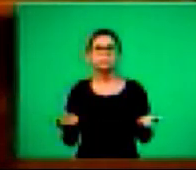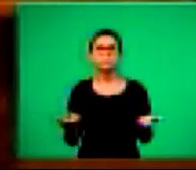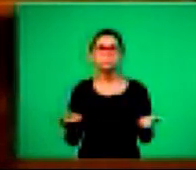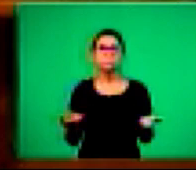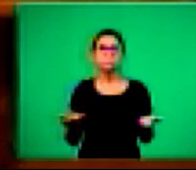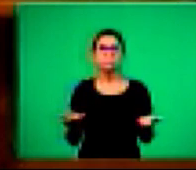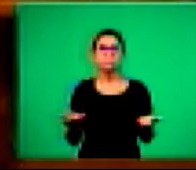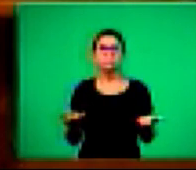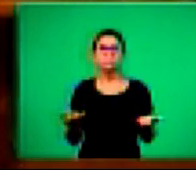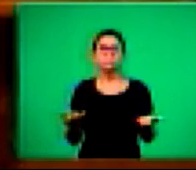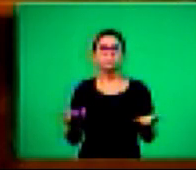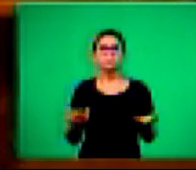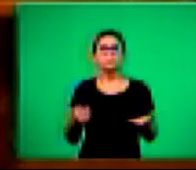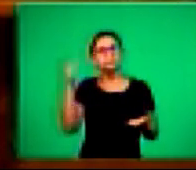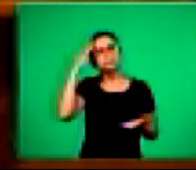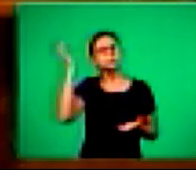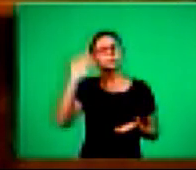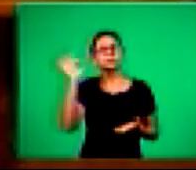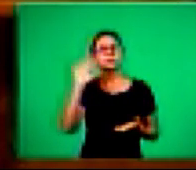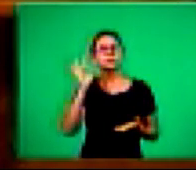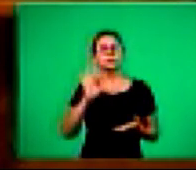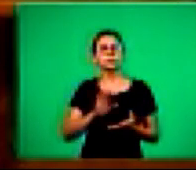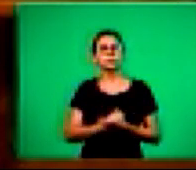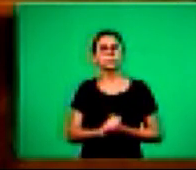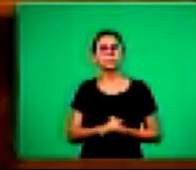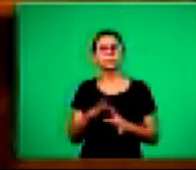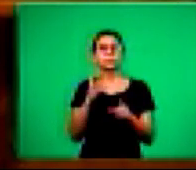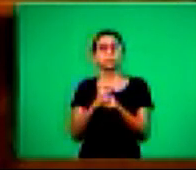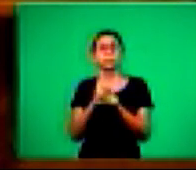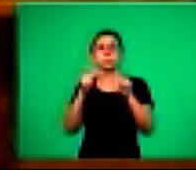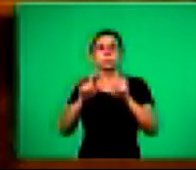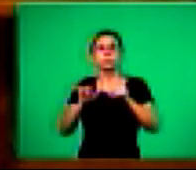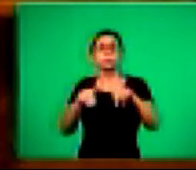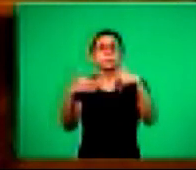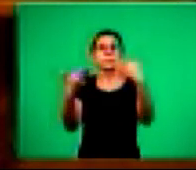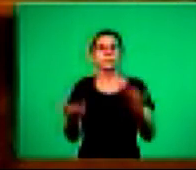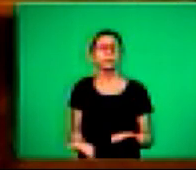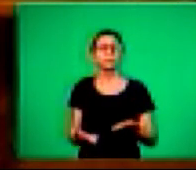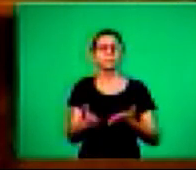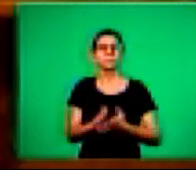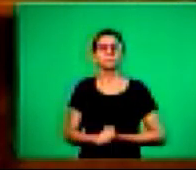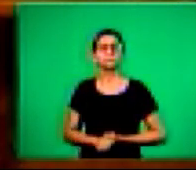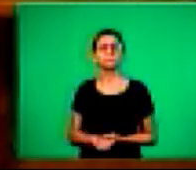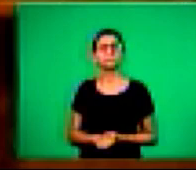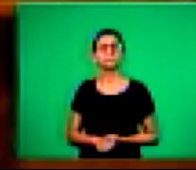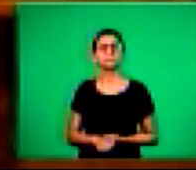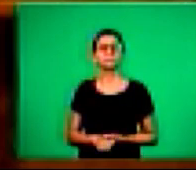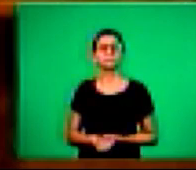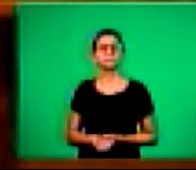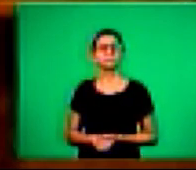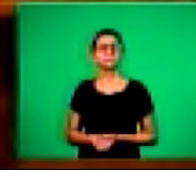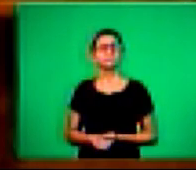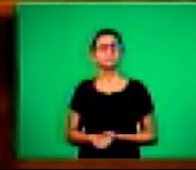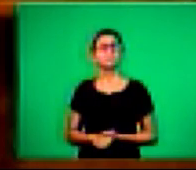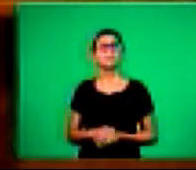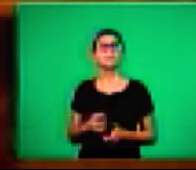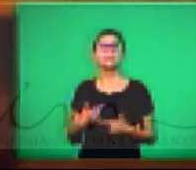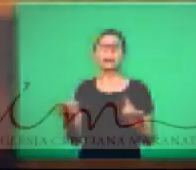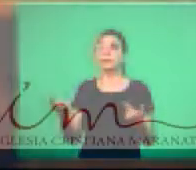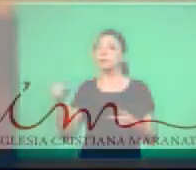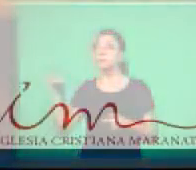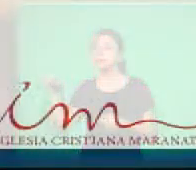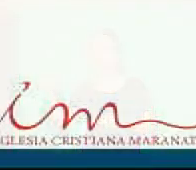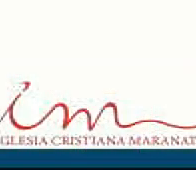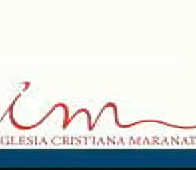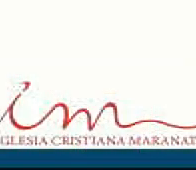cualquier grito salir al encuentro y otro vamos al siguiente la medianoche no era hora de comprar aceite porque quien vendía quien estaba